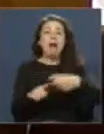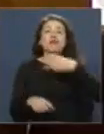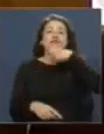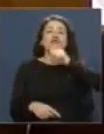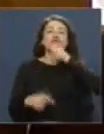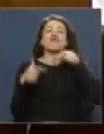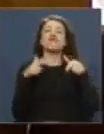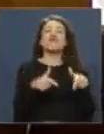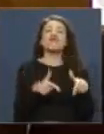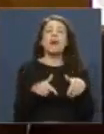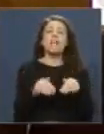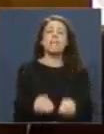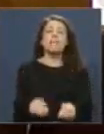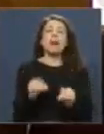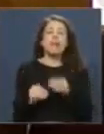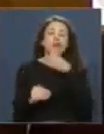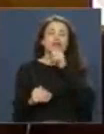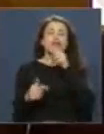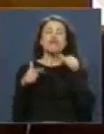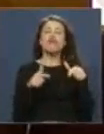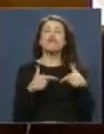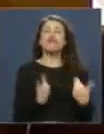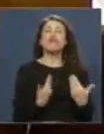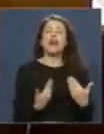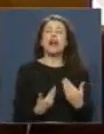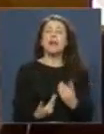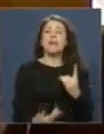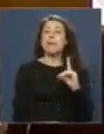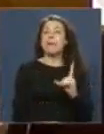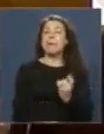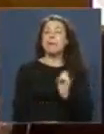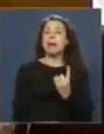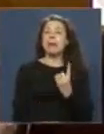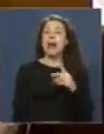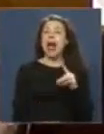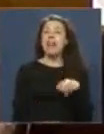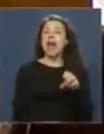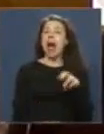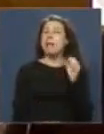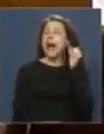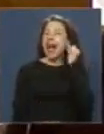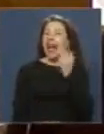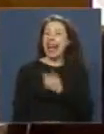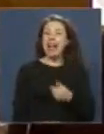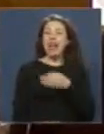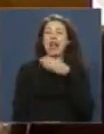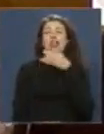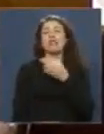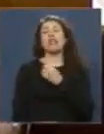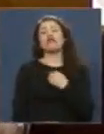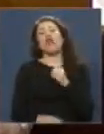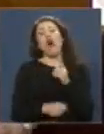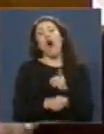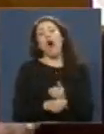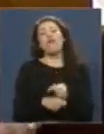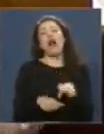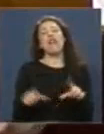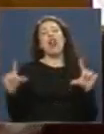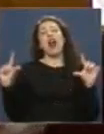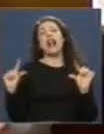privilegios, los mismos privilegios que la primera dama con tono monárquico dice que estamos obligados a